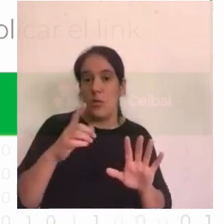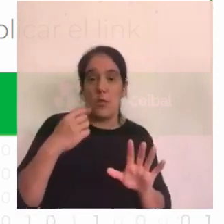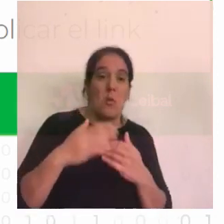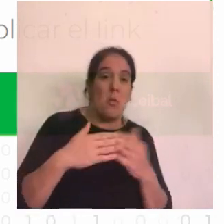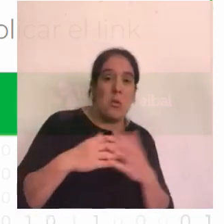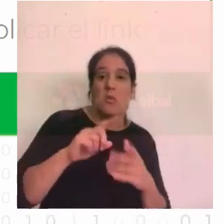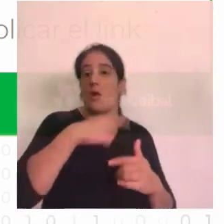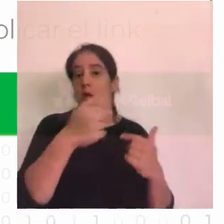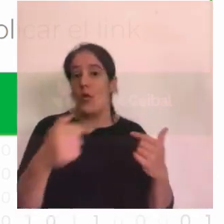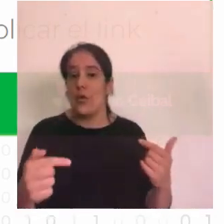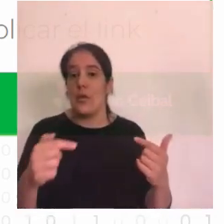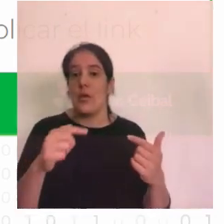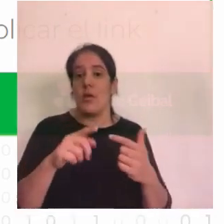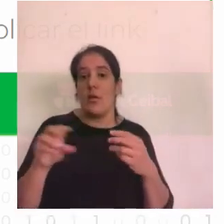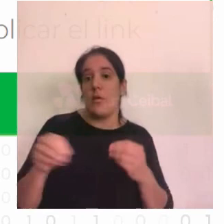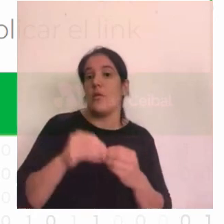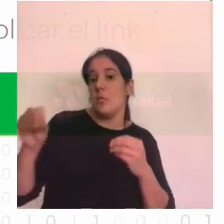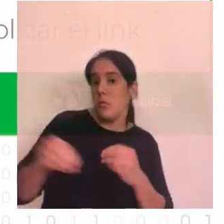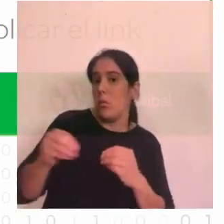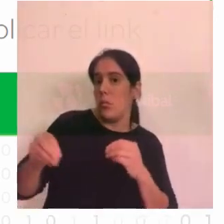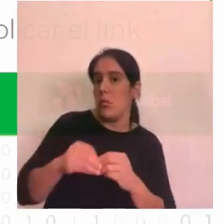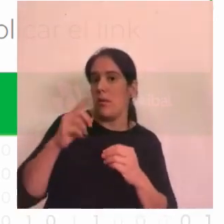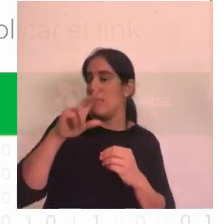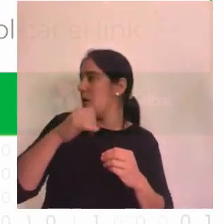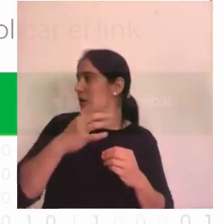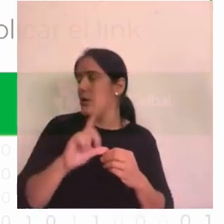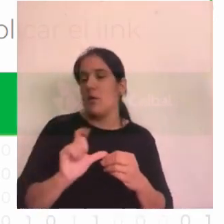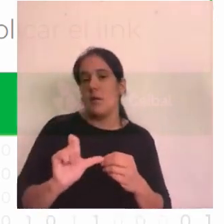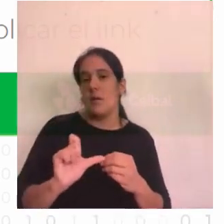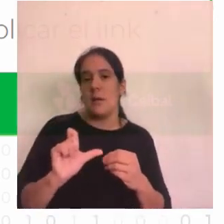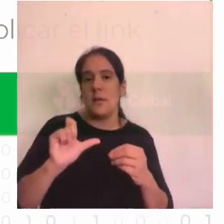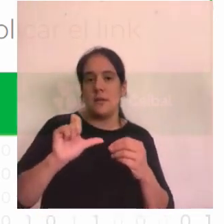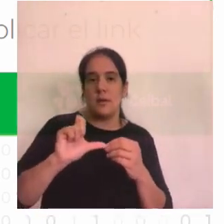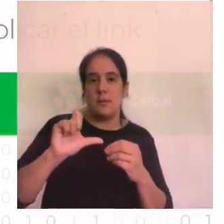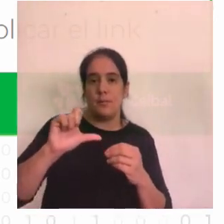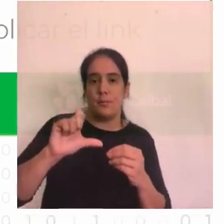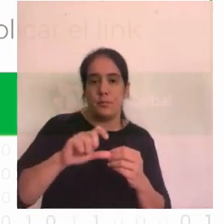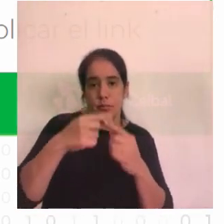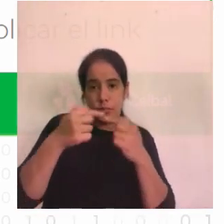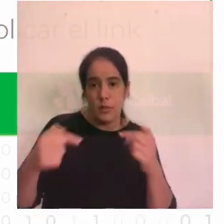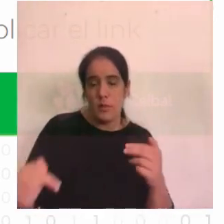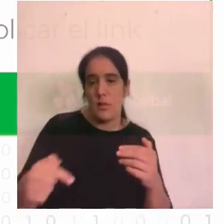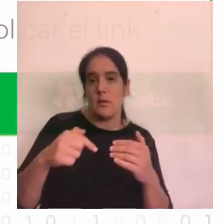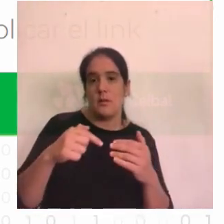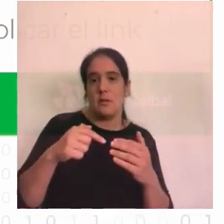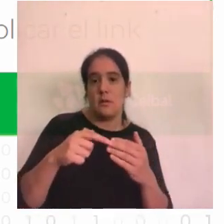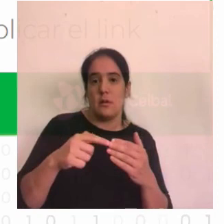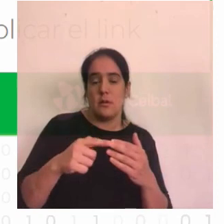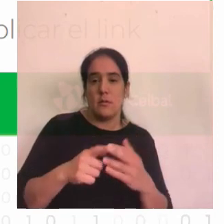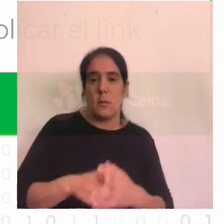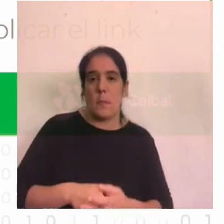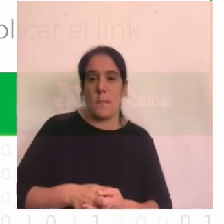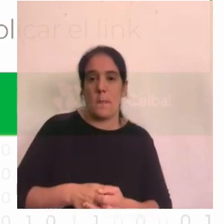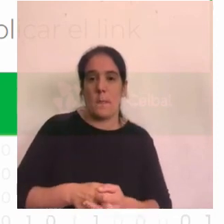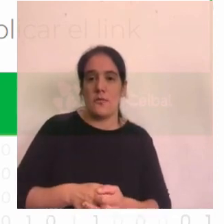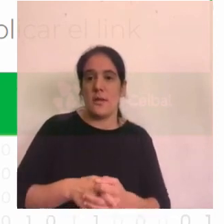estoy imputando a los missing algunos valores. O sea, voy haciendo distintas cosas para ver qué tan robusto es ese resultado. En ese sentido, lo que